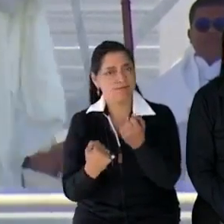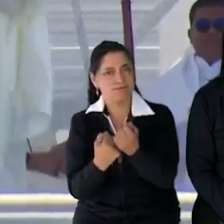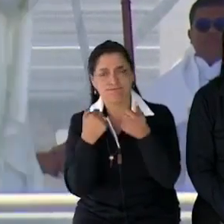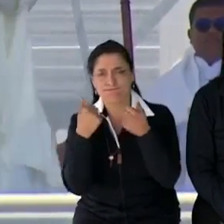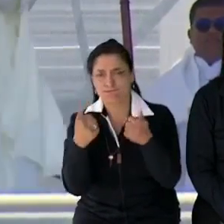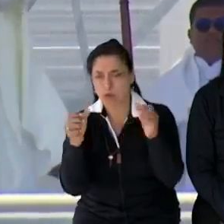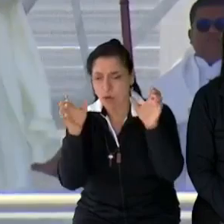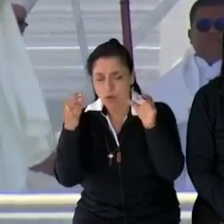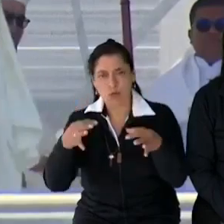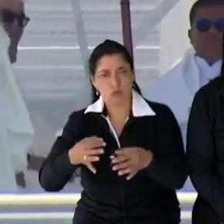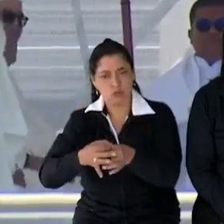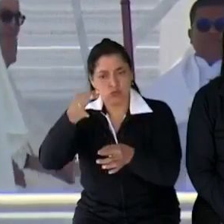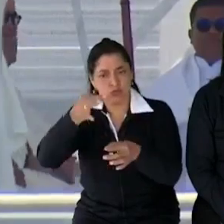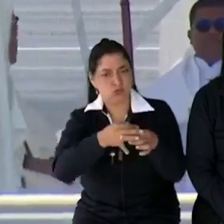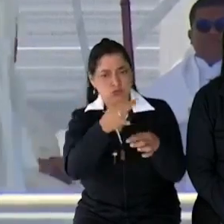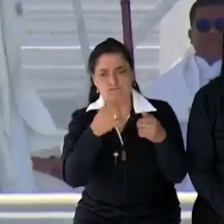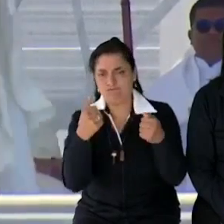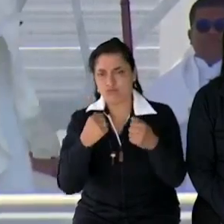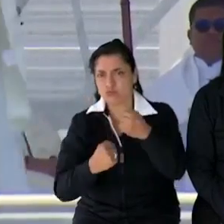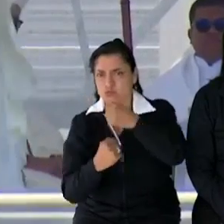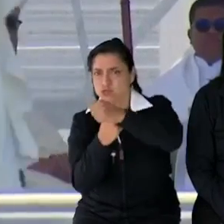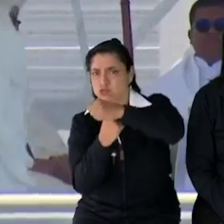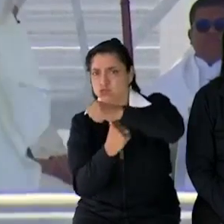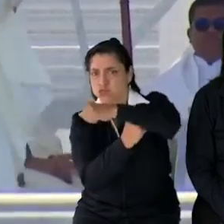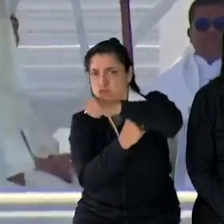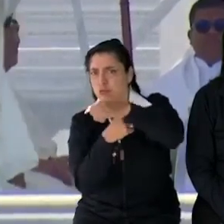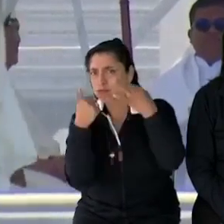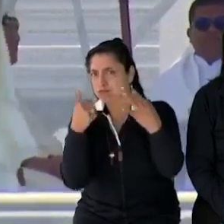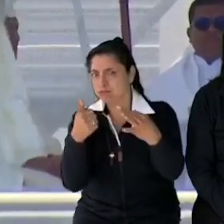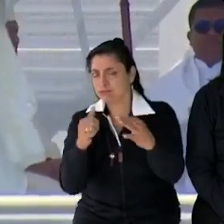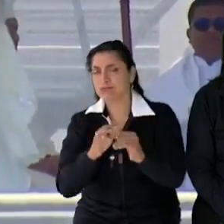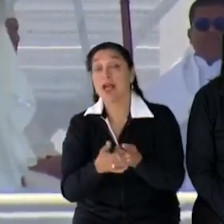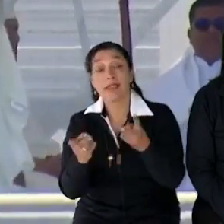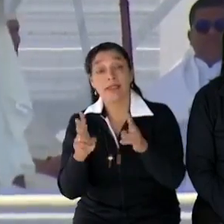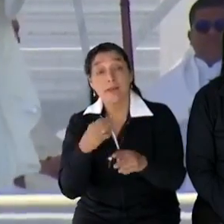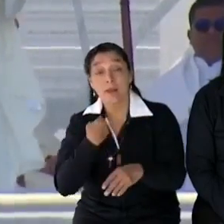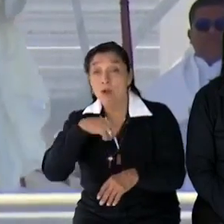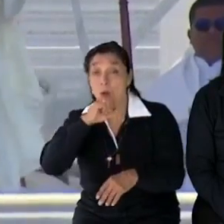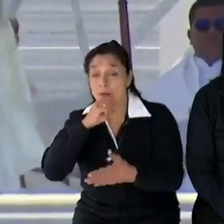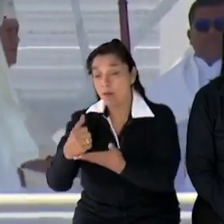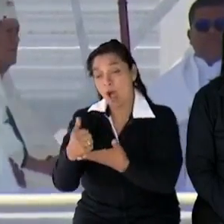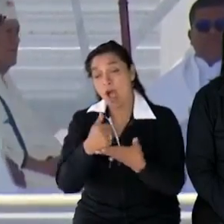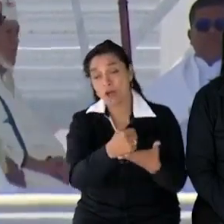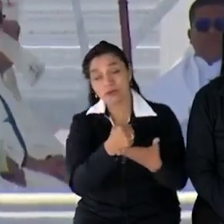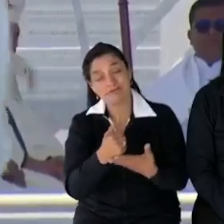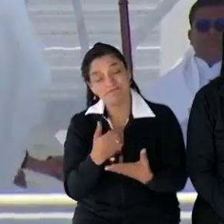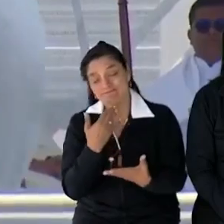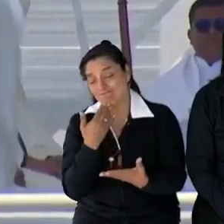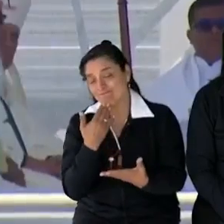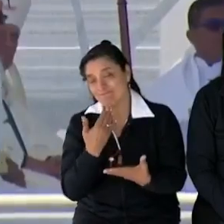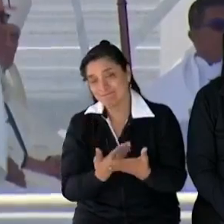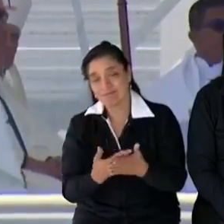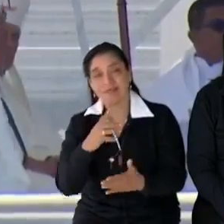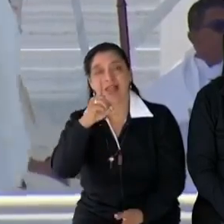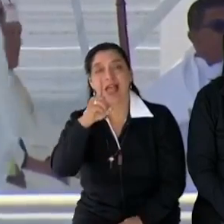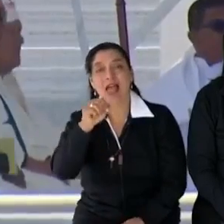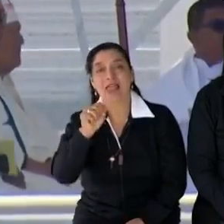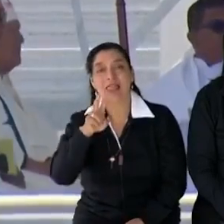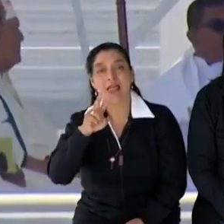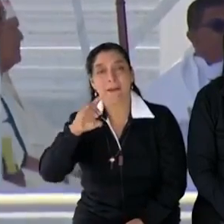peso en el Congreso. A mis obispos auxiliares, David,